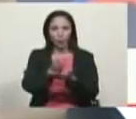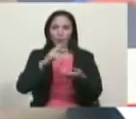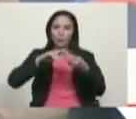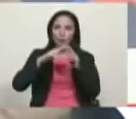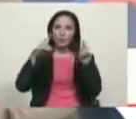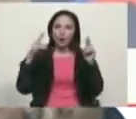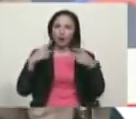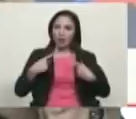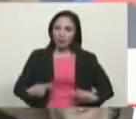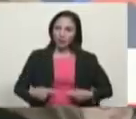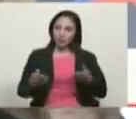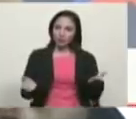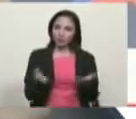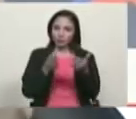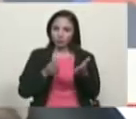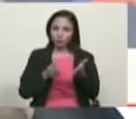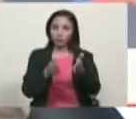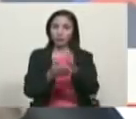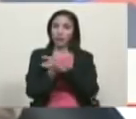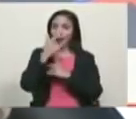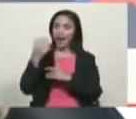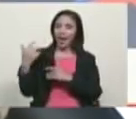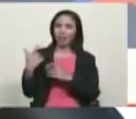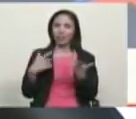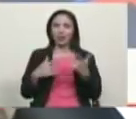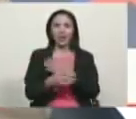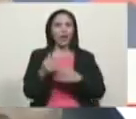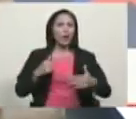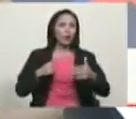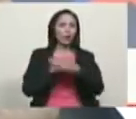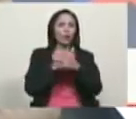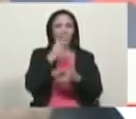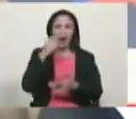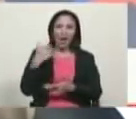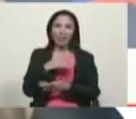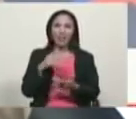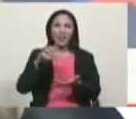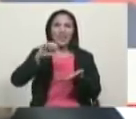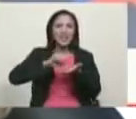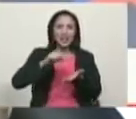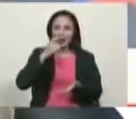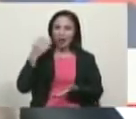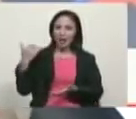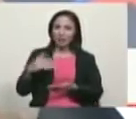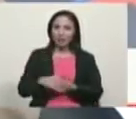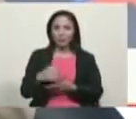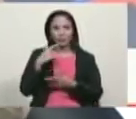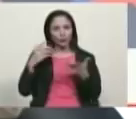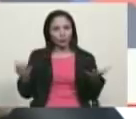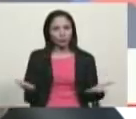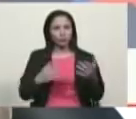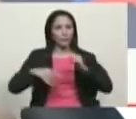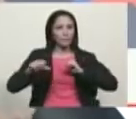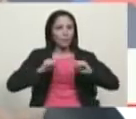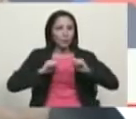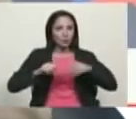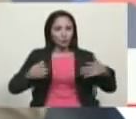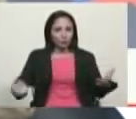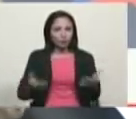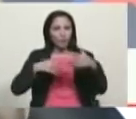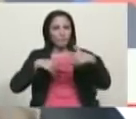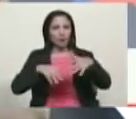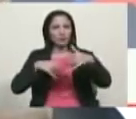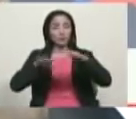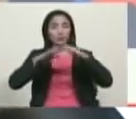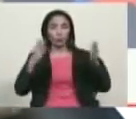paz. Así como hubo grandes movilizaciones en contra de la guerra de Irak, ir levantando una ola de movilizaciones en